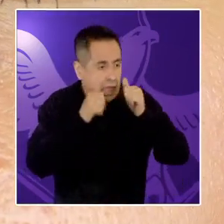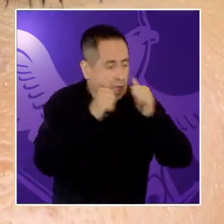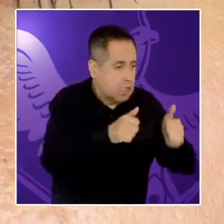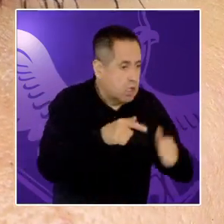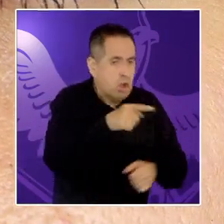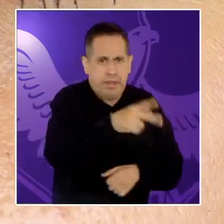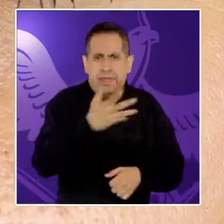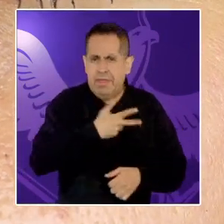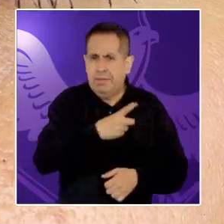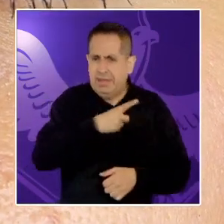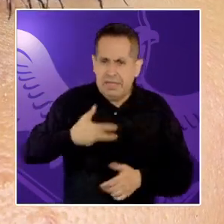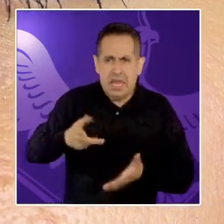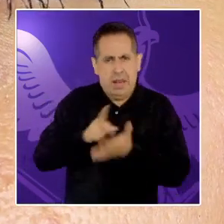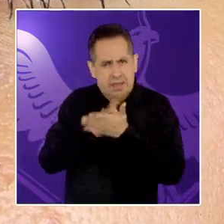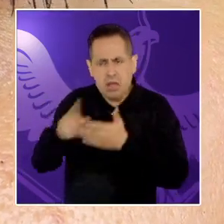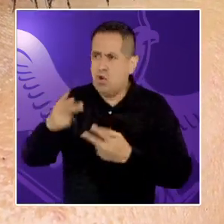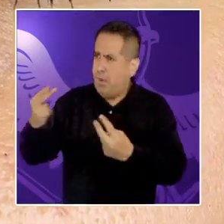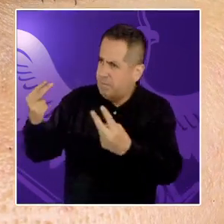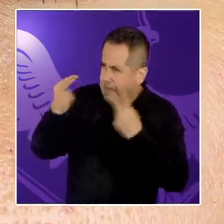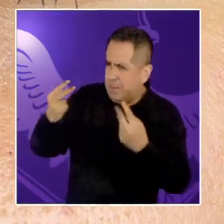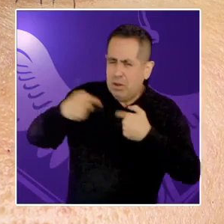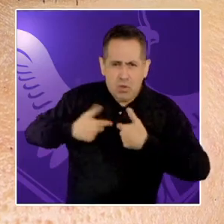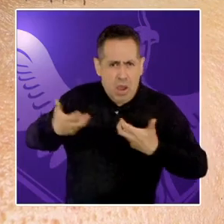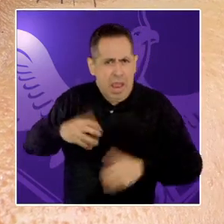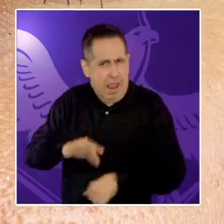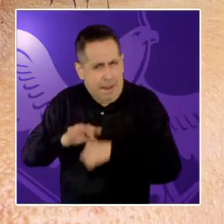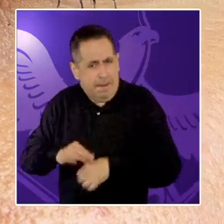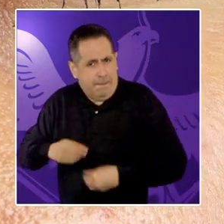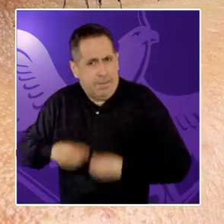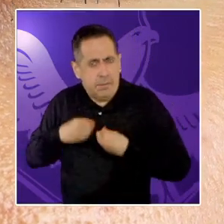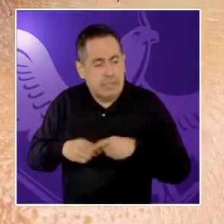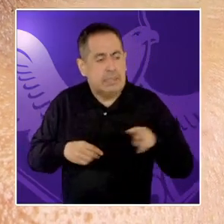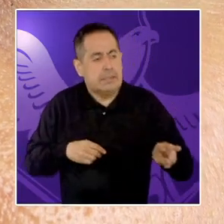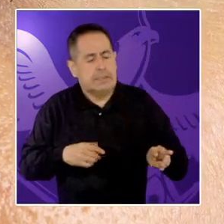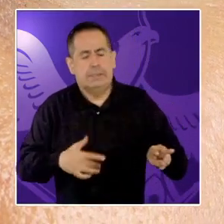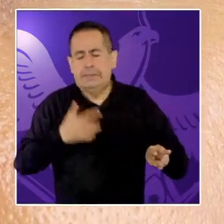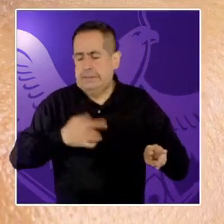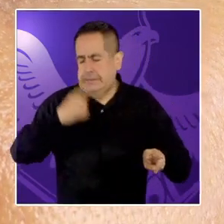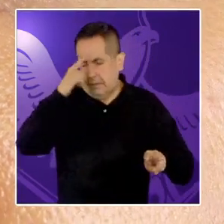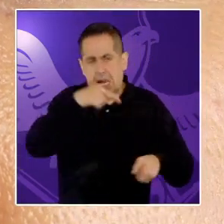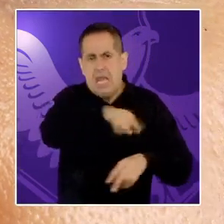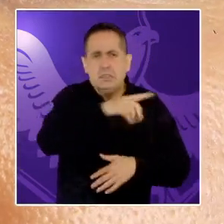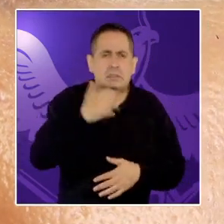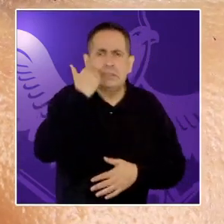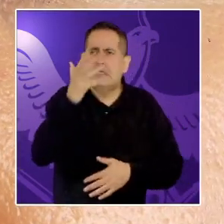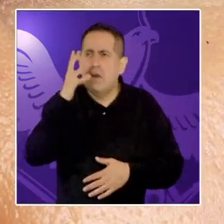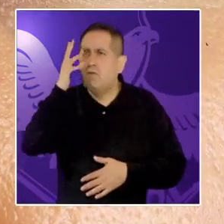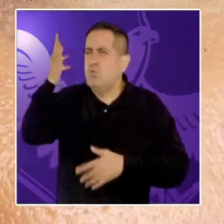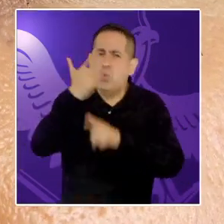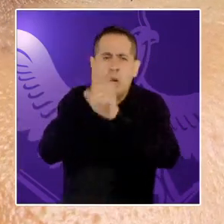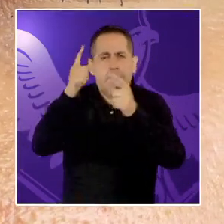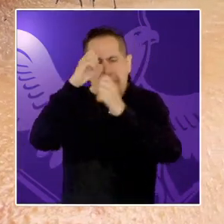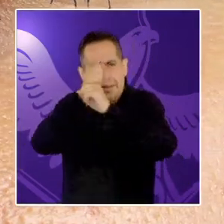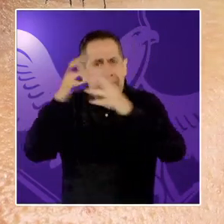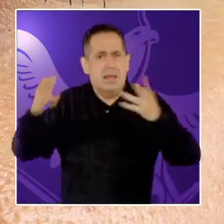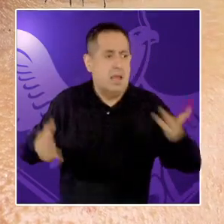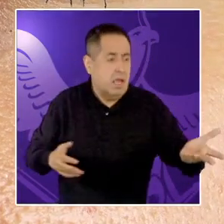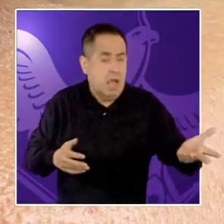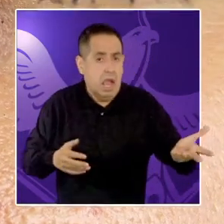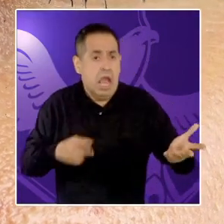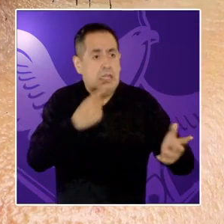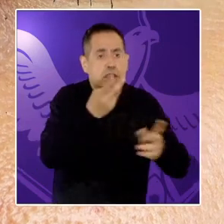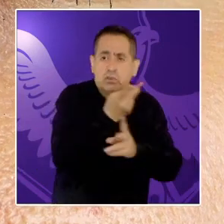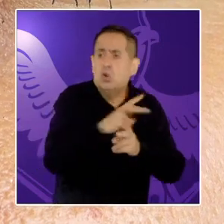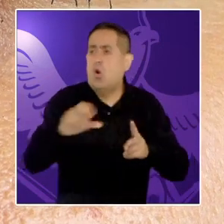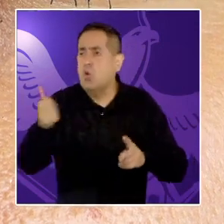las colocan al centro y no solo reciben, sino construyen el derecho a mirar y ser miradas, logran generar en ellas conciencia, deseo de